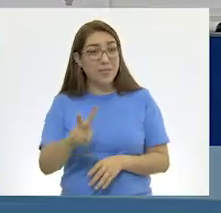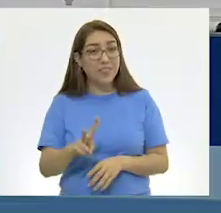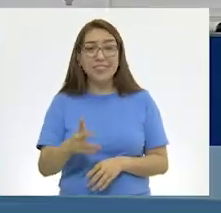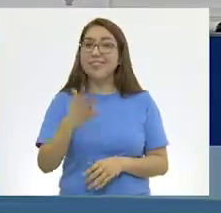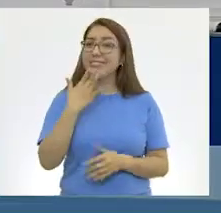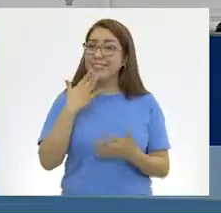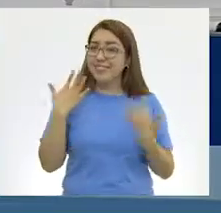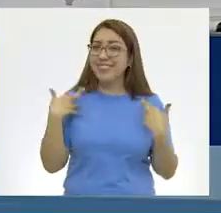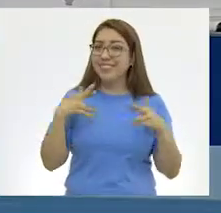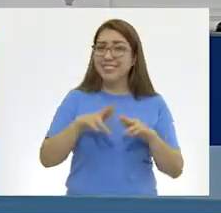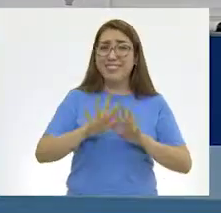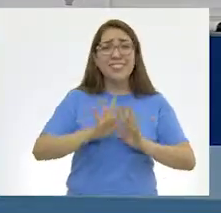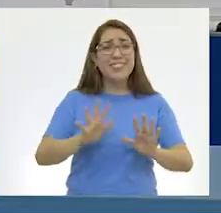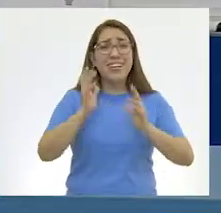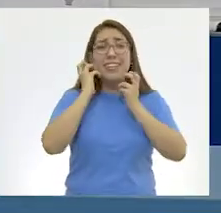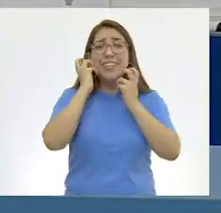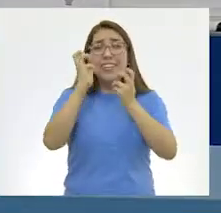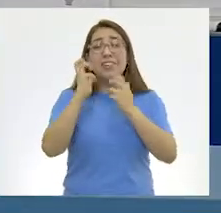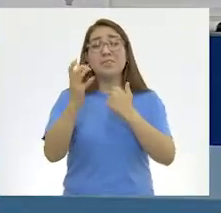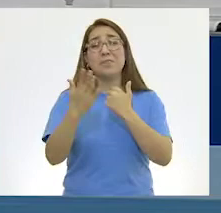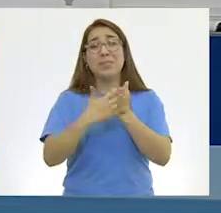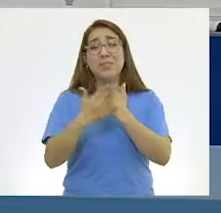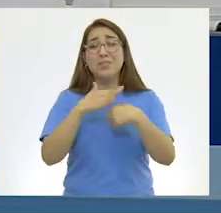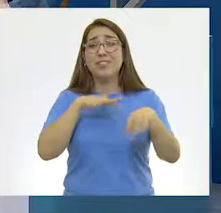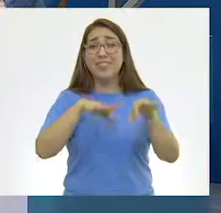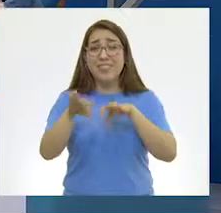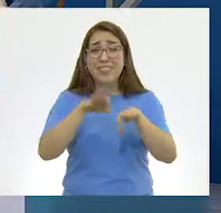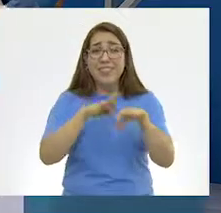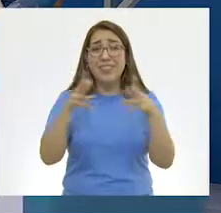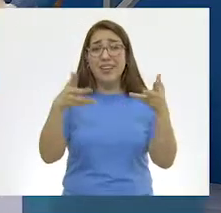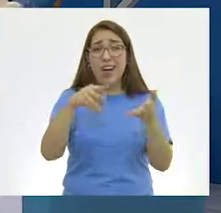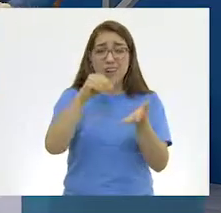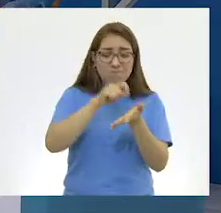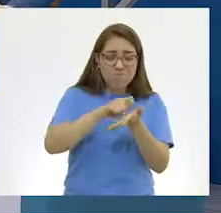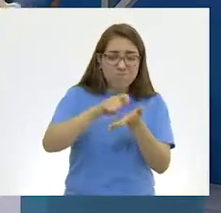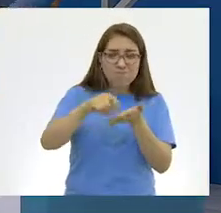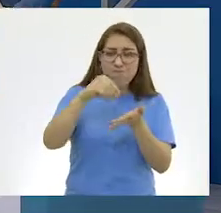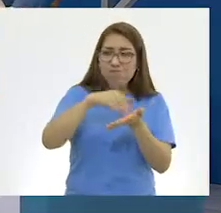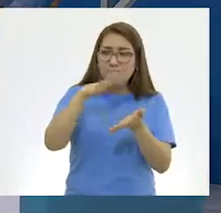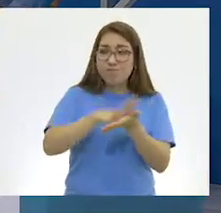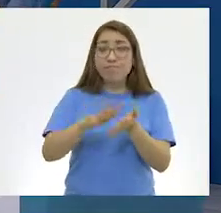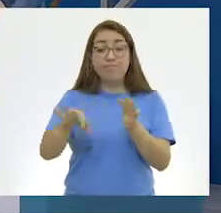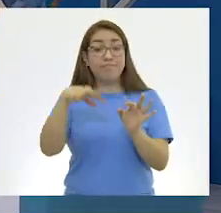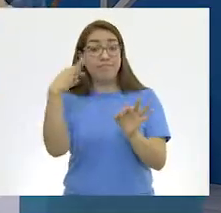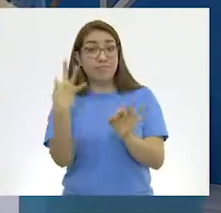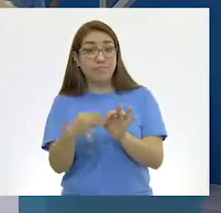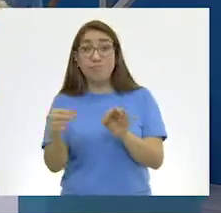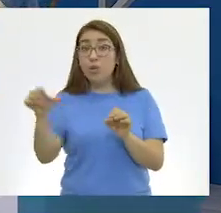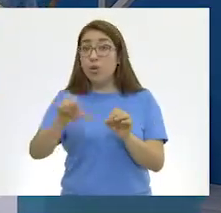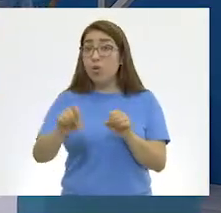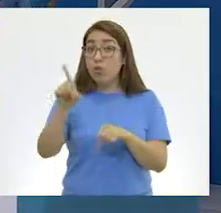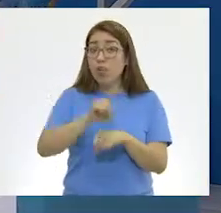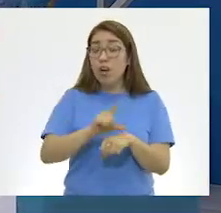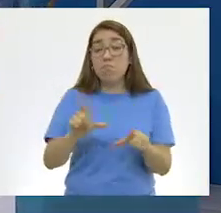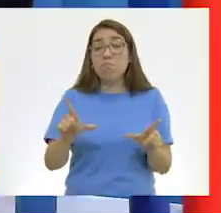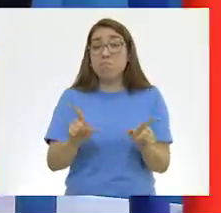Ya me quiero ir a trabajar en mi monografía. Perfecto, Raulito. Pues adelante. porque por hoy ha sido